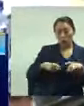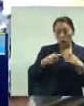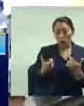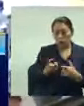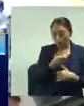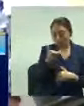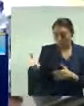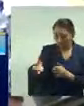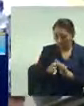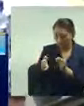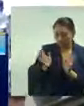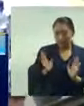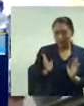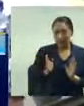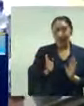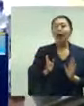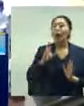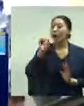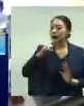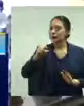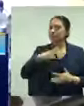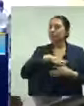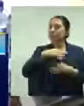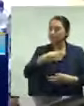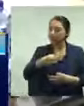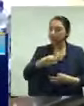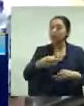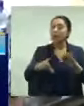muy interesante porque así establece la ley,